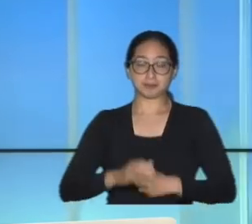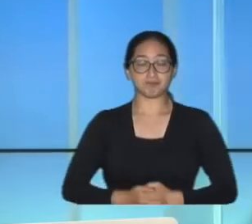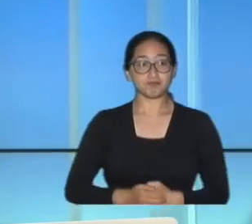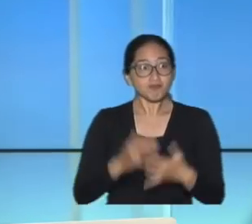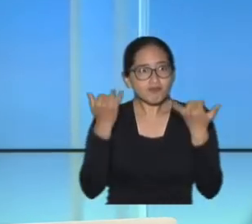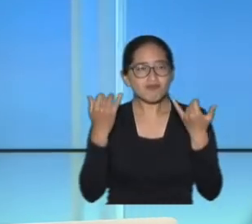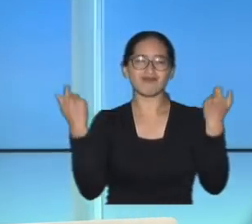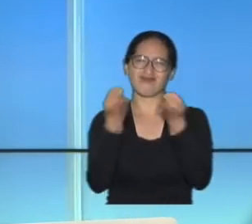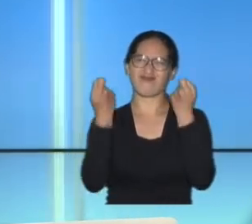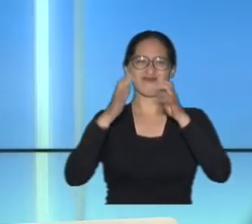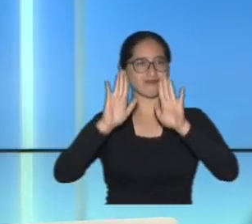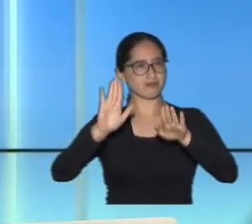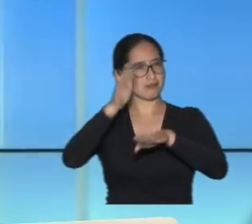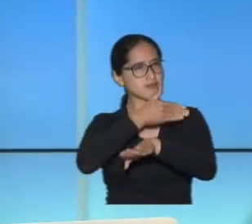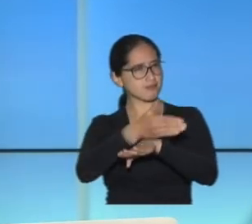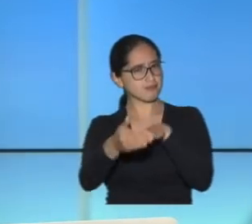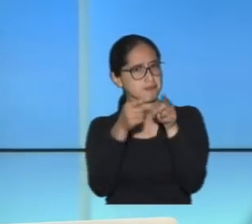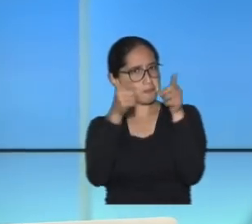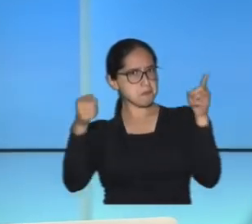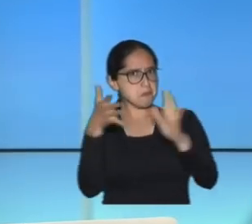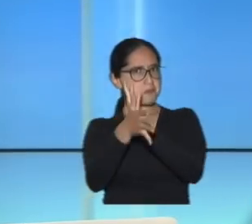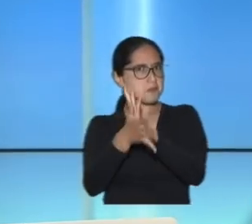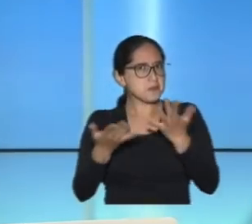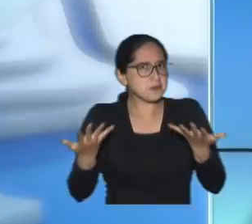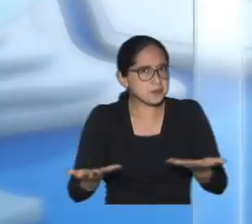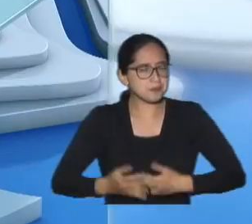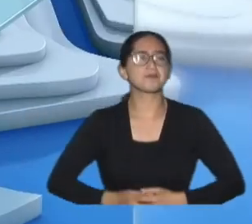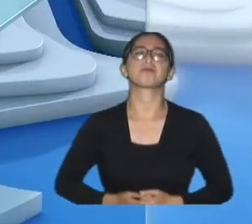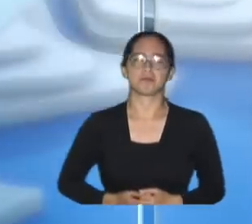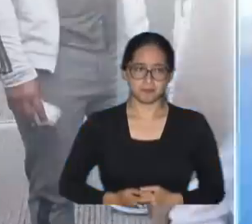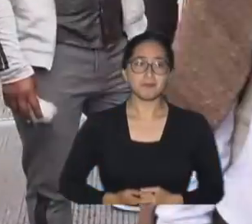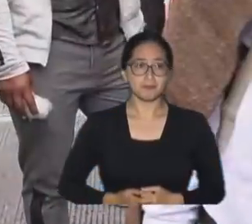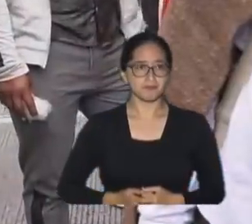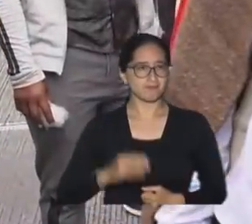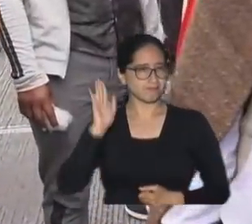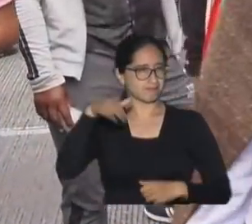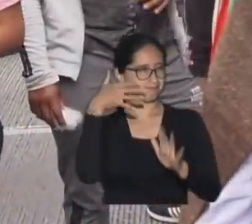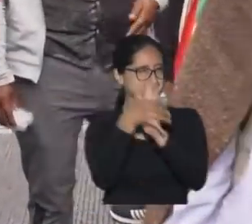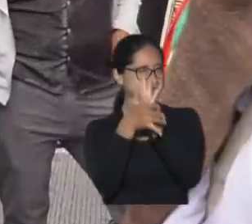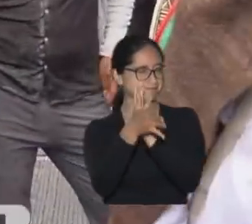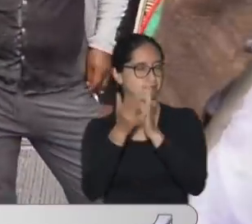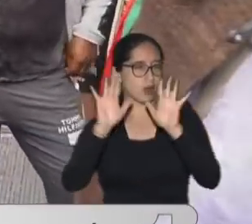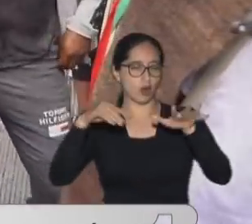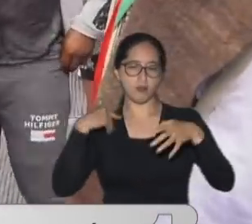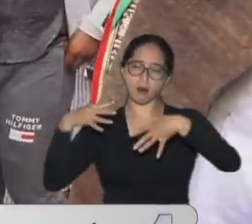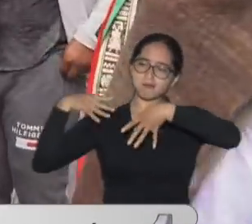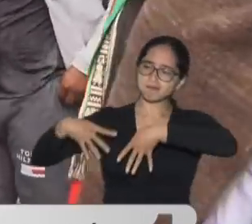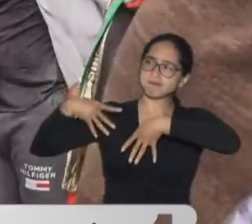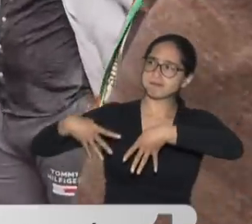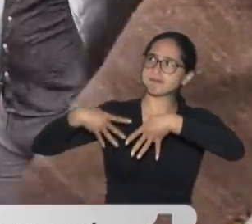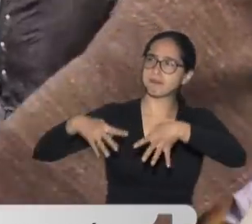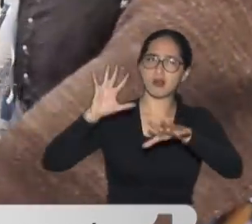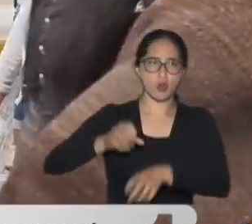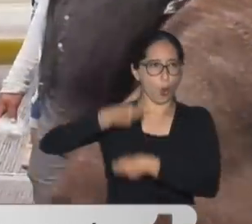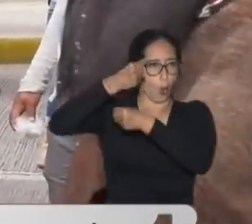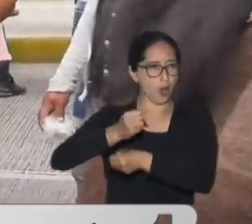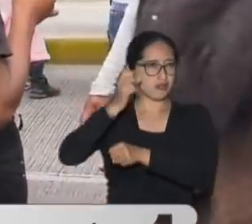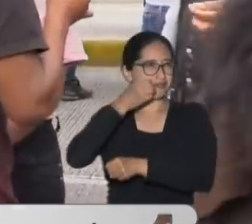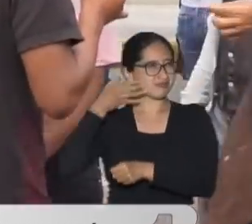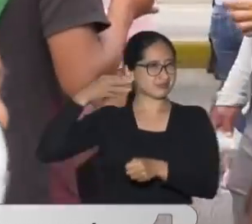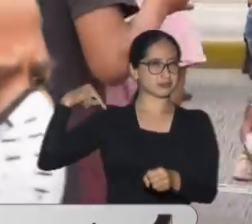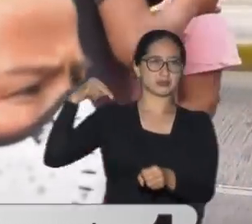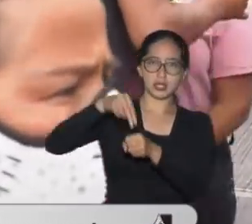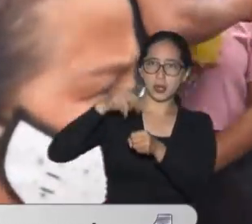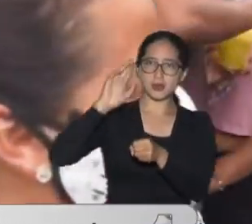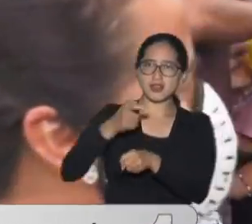pequeña pausa, pero al regresar a Noticentro 1 CMI, les contamos cómo avanza la minga indígena a esta hora en Bogotá, que está